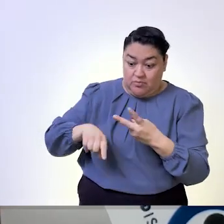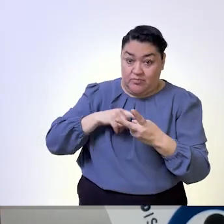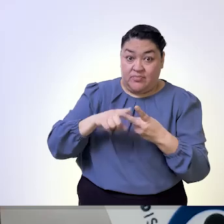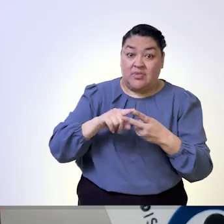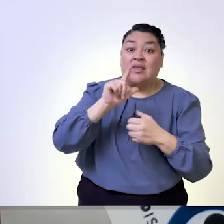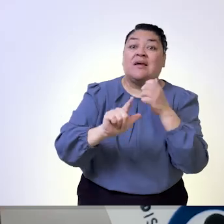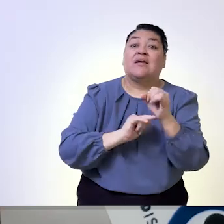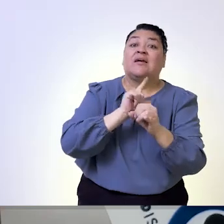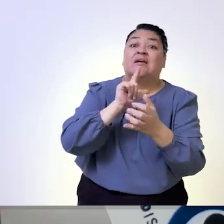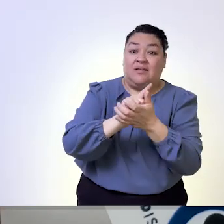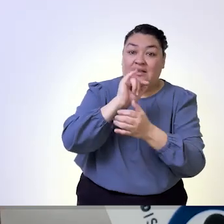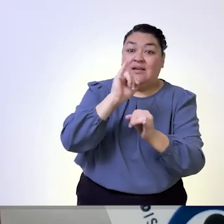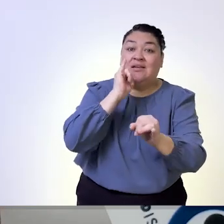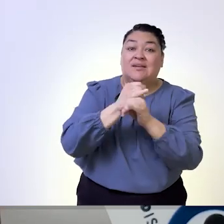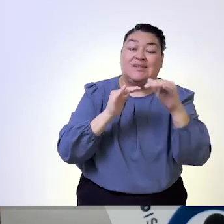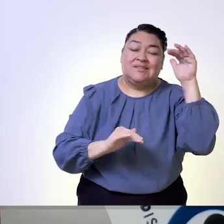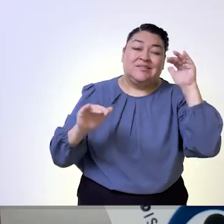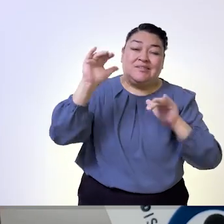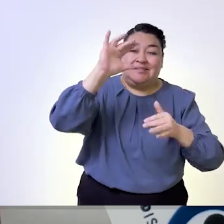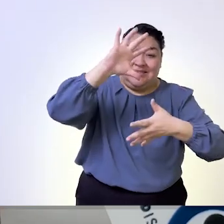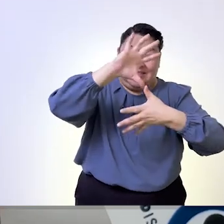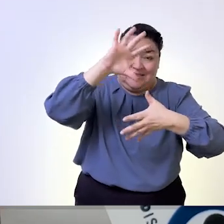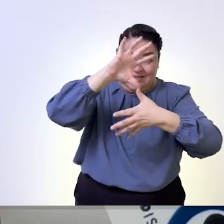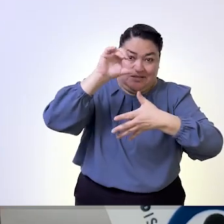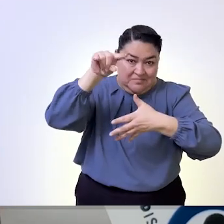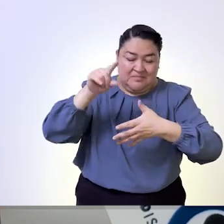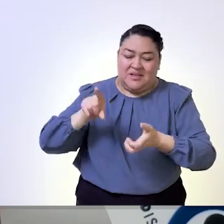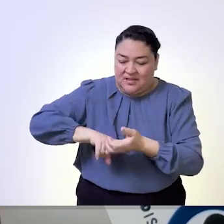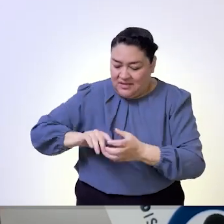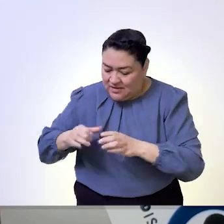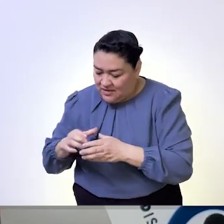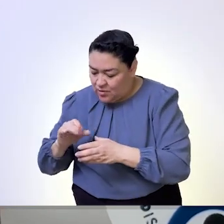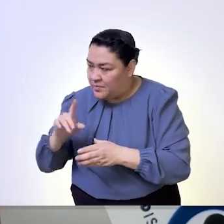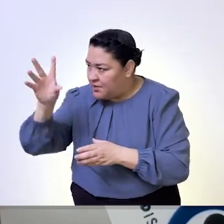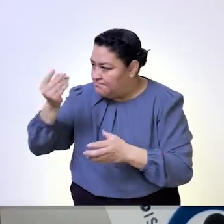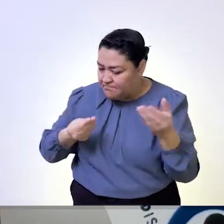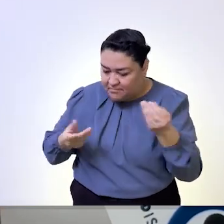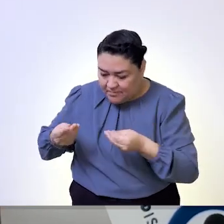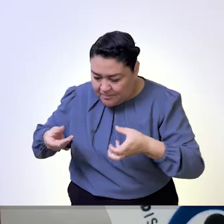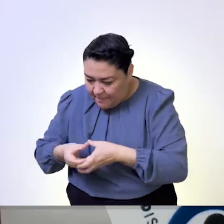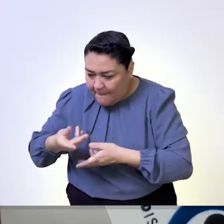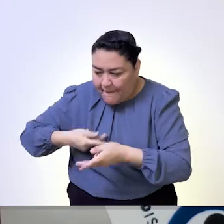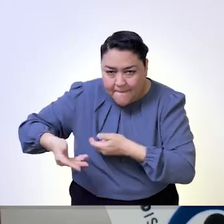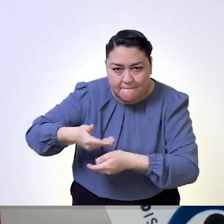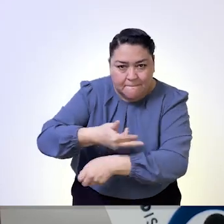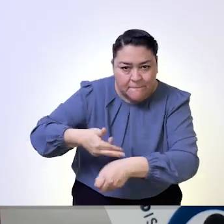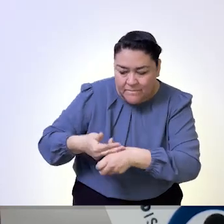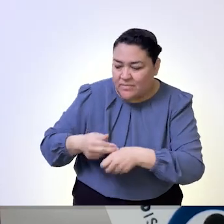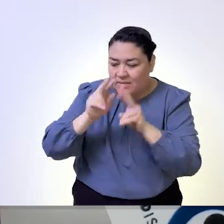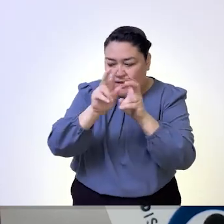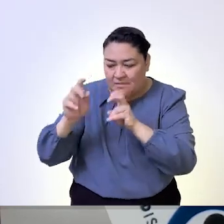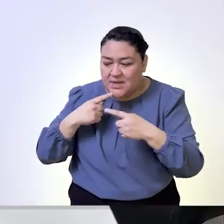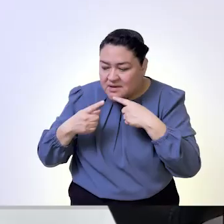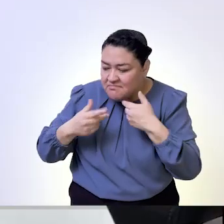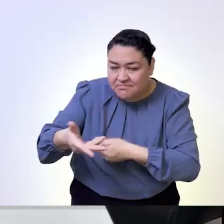altos estándares a nivel internacional y con el trabajo que internamente se desarrolla en el Consejo día con día y la interacción entre